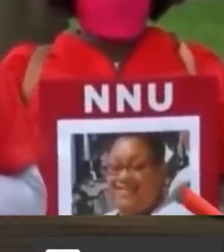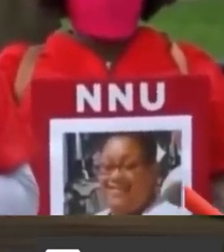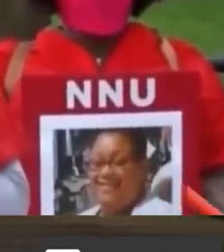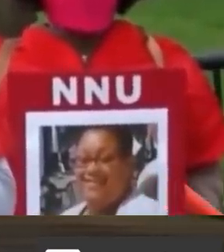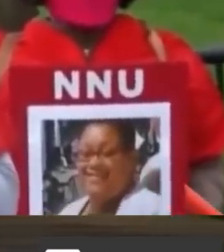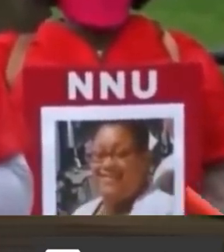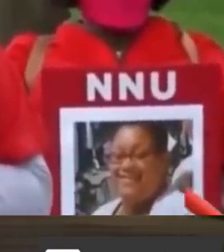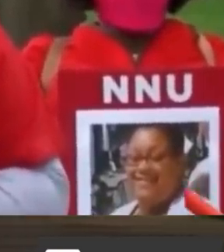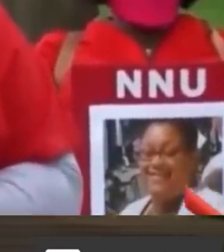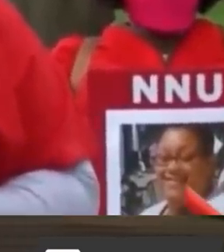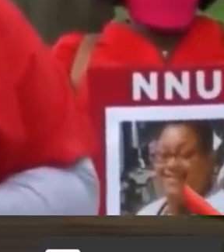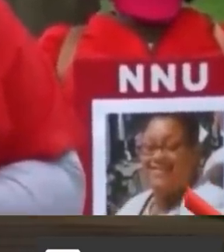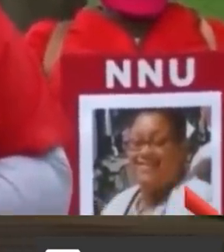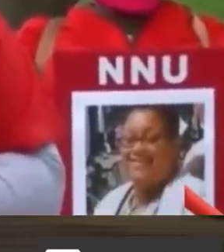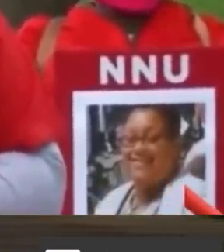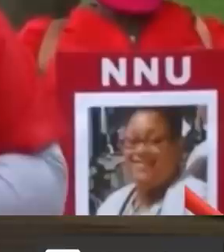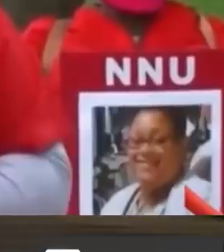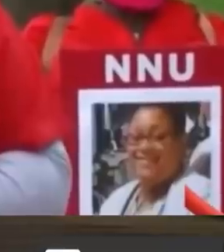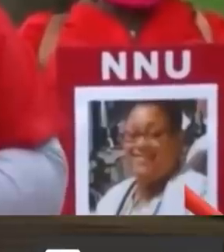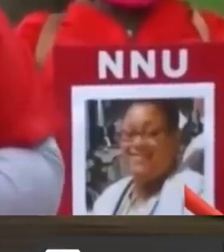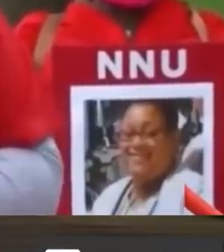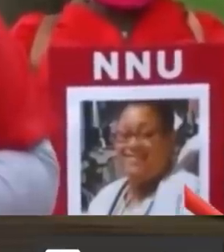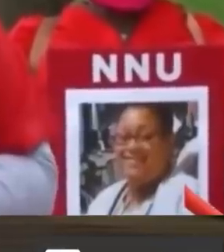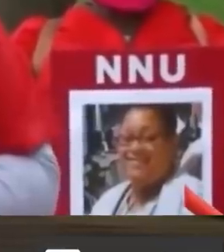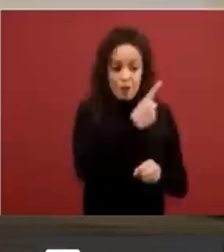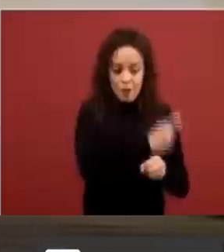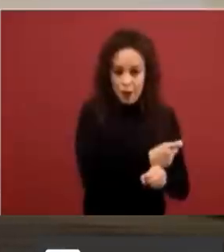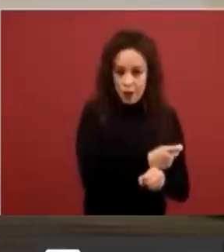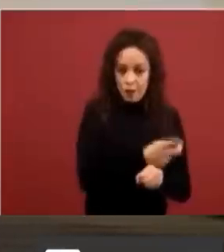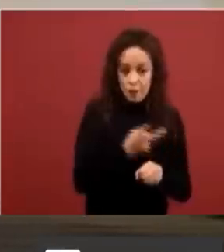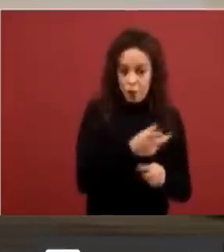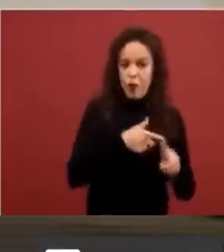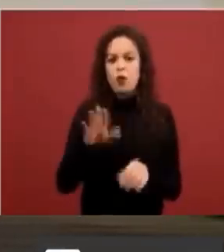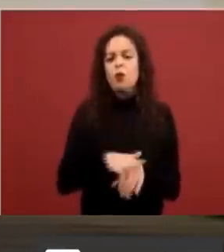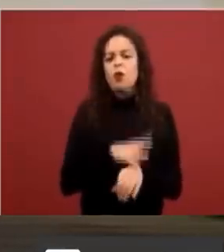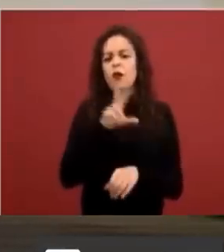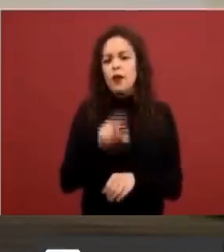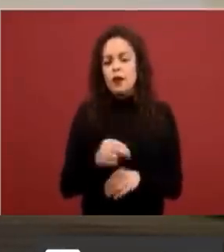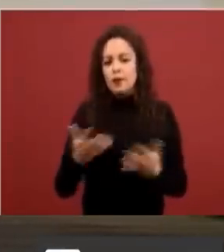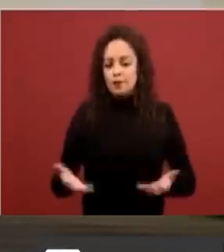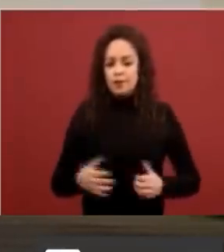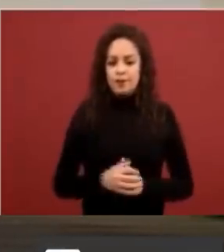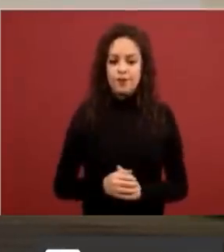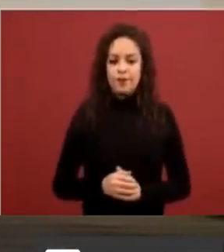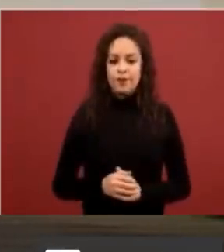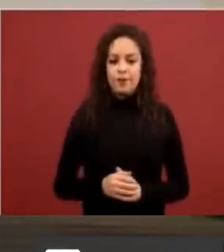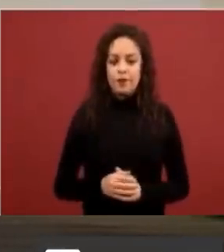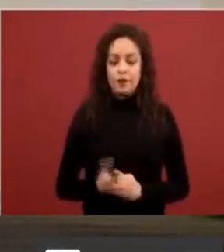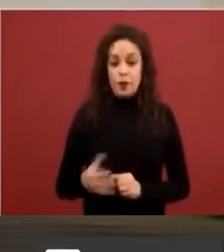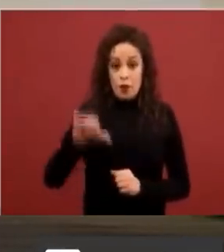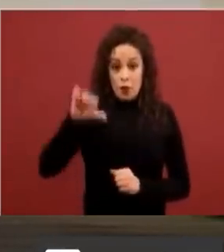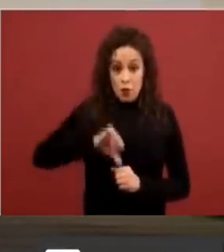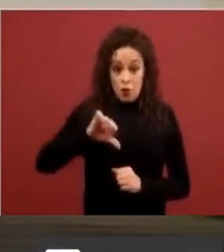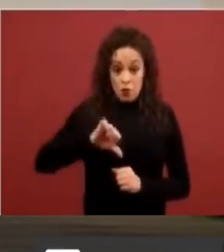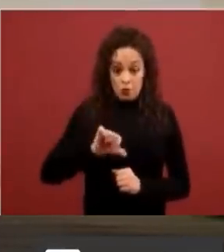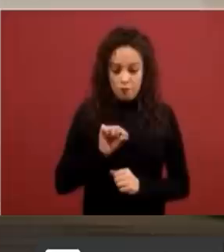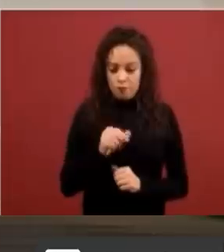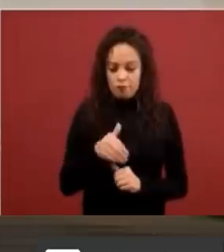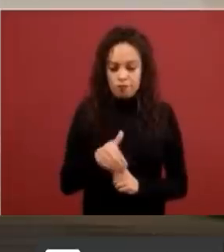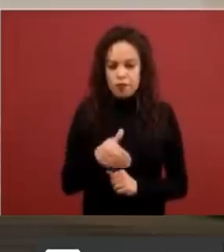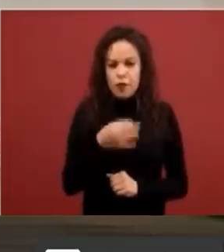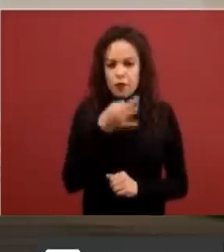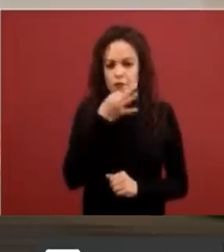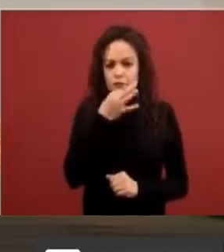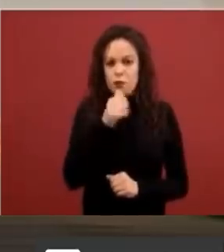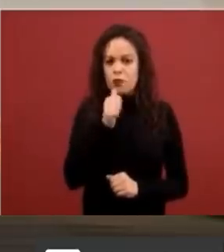temporal, sino a las Green Card, documento que da al beneficiario la residencia permanente. Sería injusto que los estadounidenses